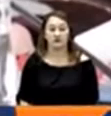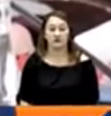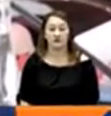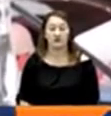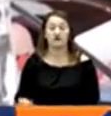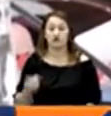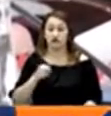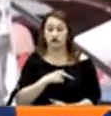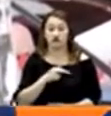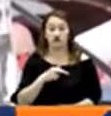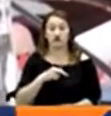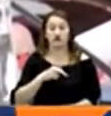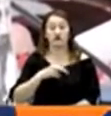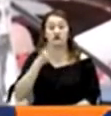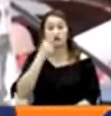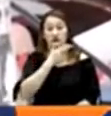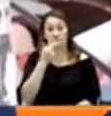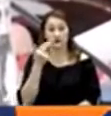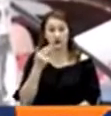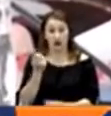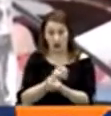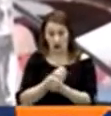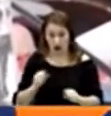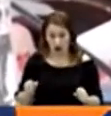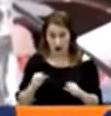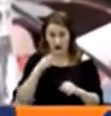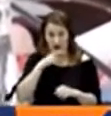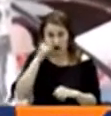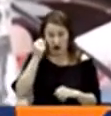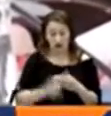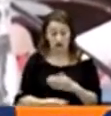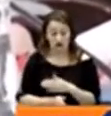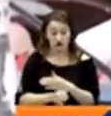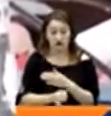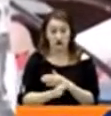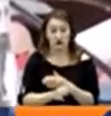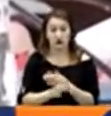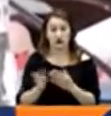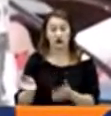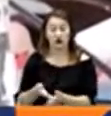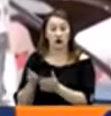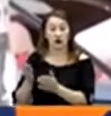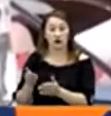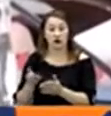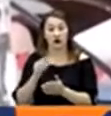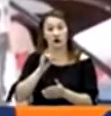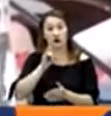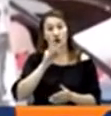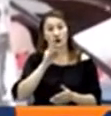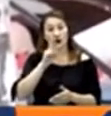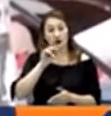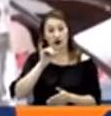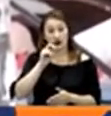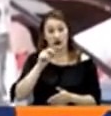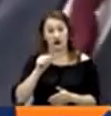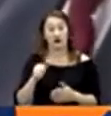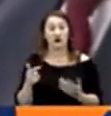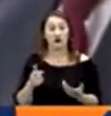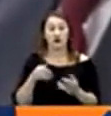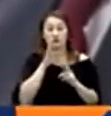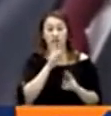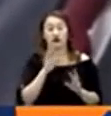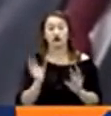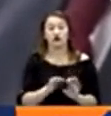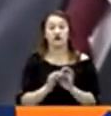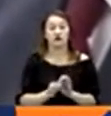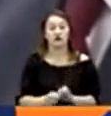Estamos comprometidos, si eso resulta imposible y Rusia decide continuar con la agresión hacia Ucrania, con una respuesta unida, rápida y severa.